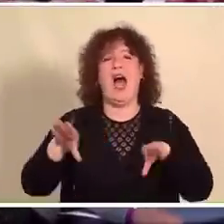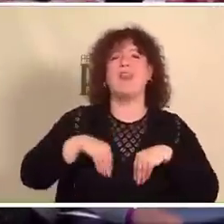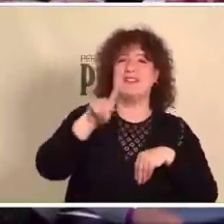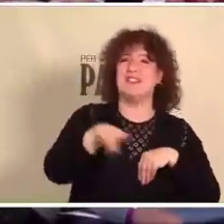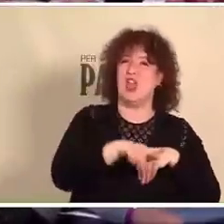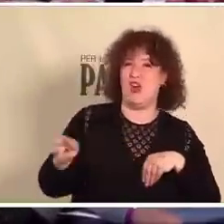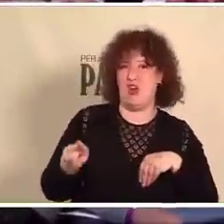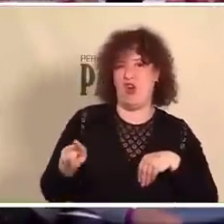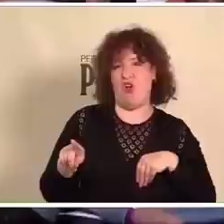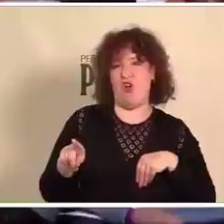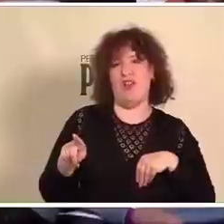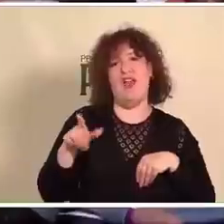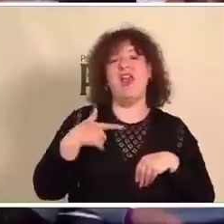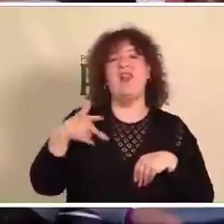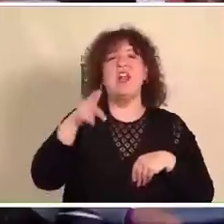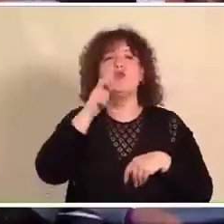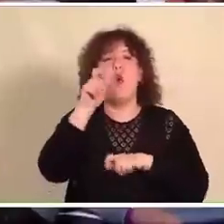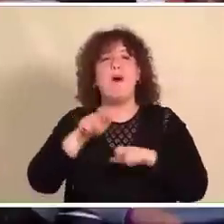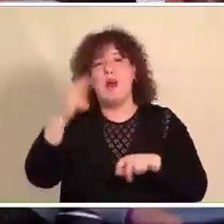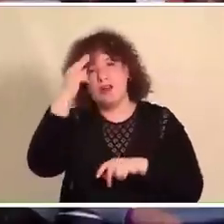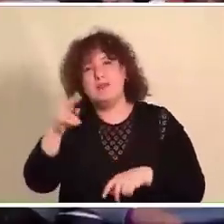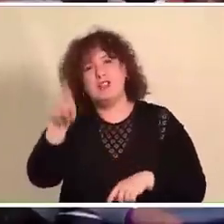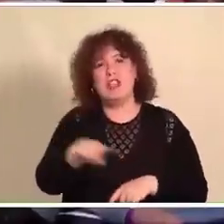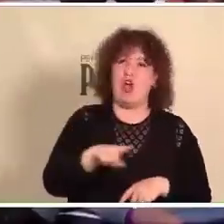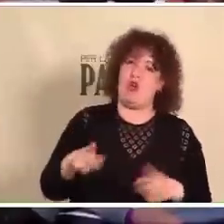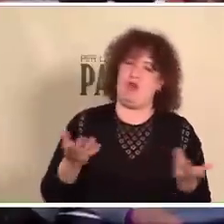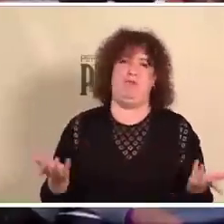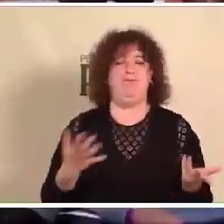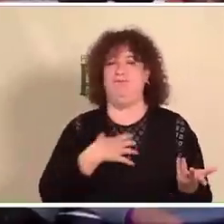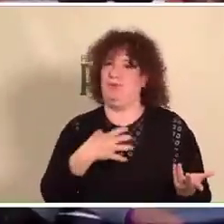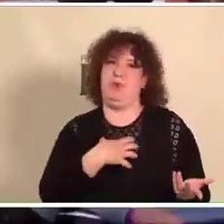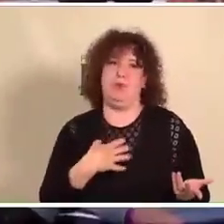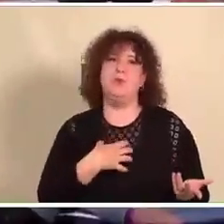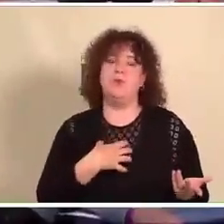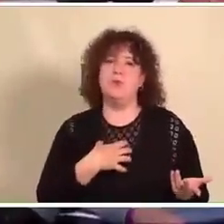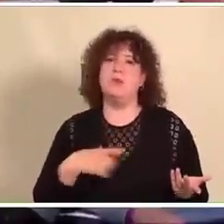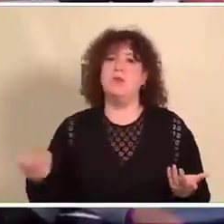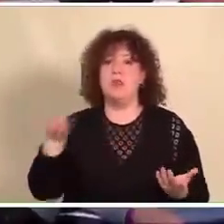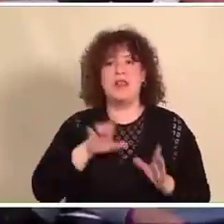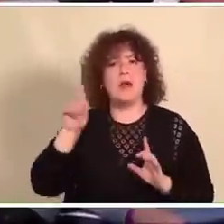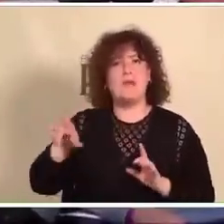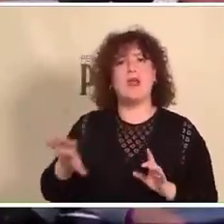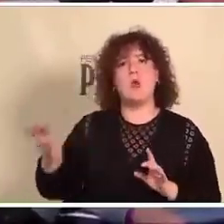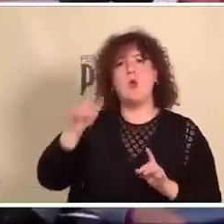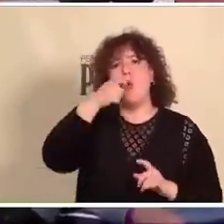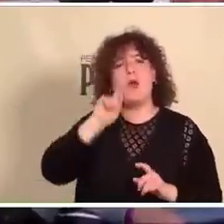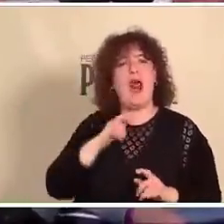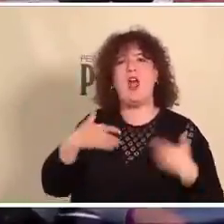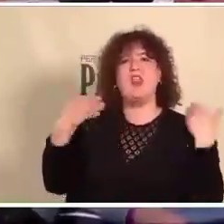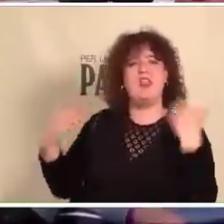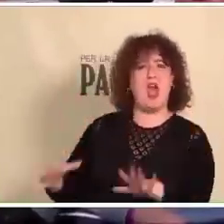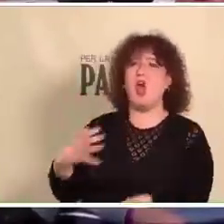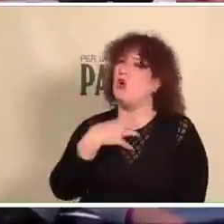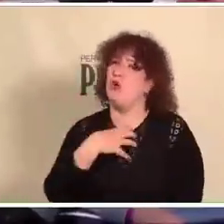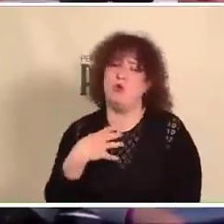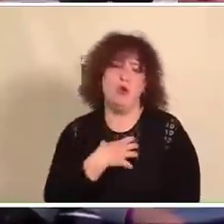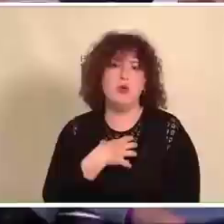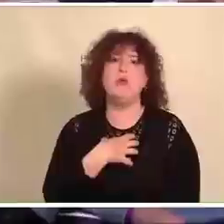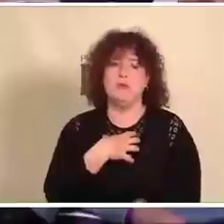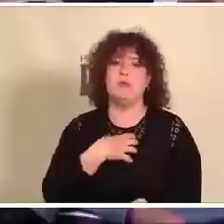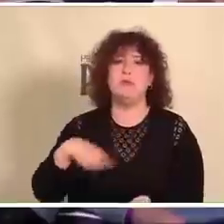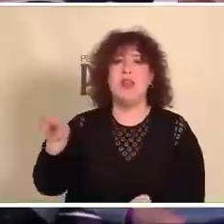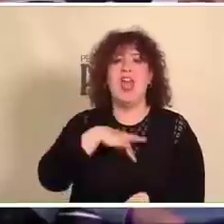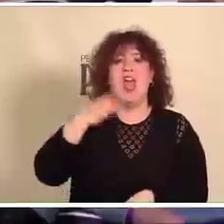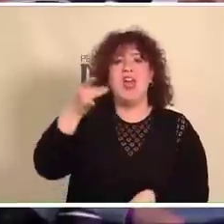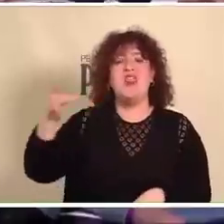reconstrucción de Ucrania una tarea en la que no la podemos dejar sola y pedir también alto y claro la eliminación de su deuda